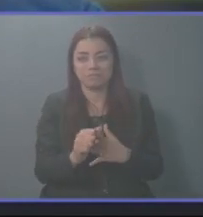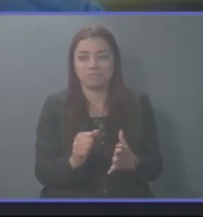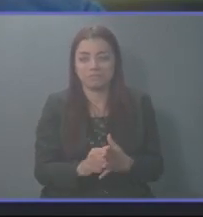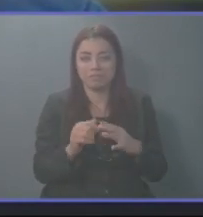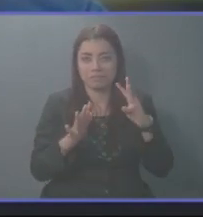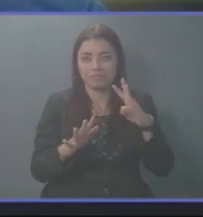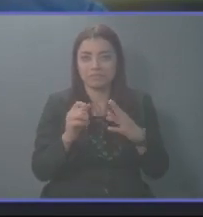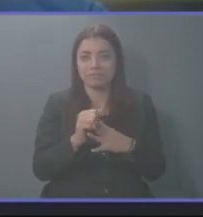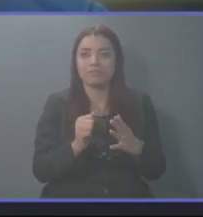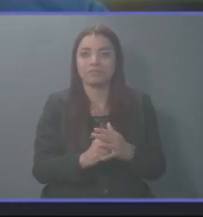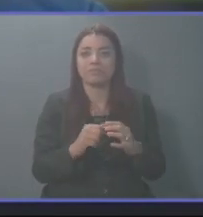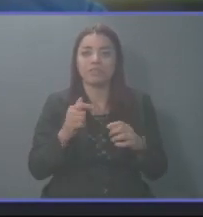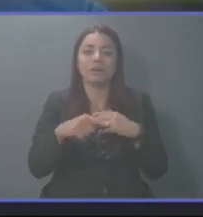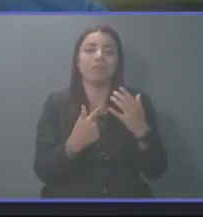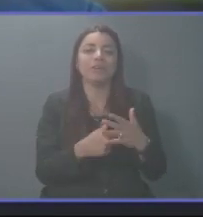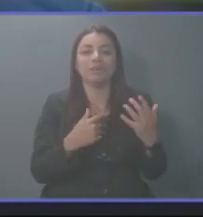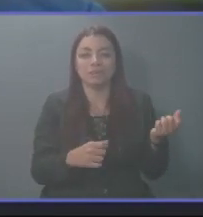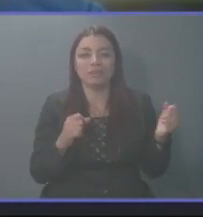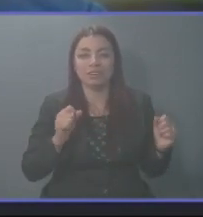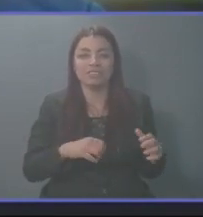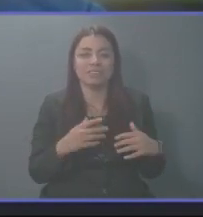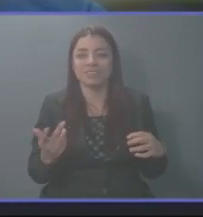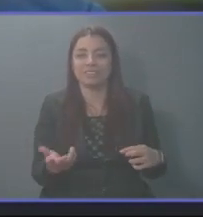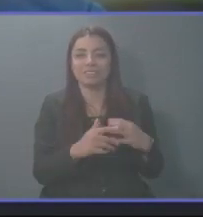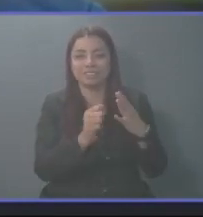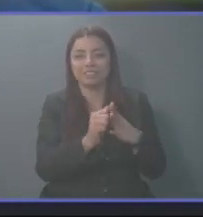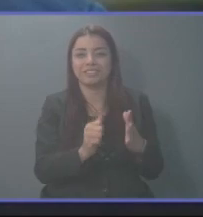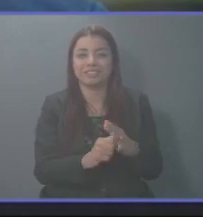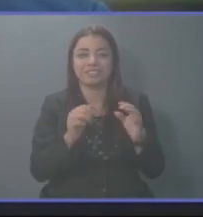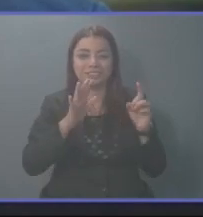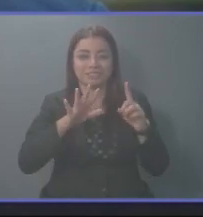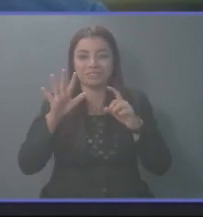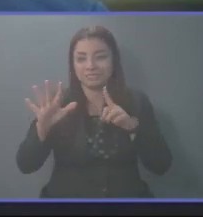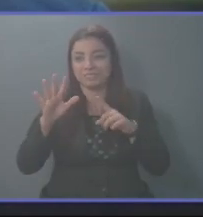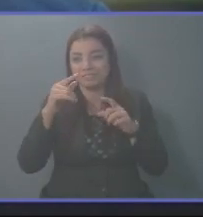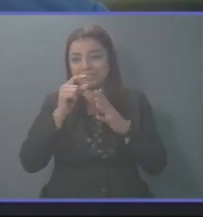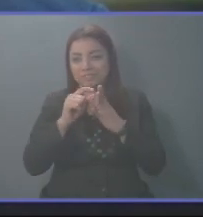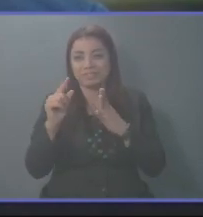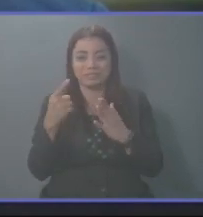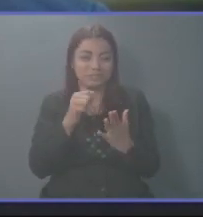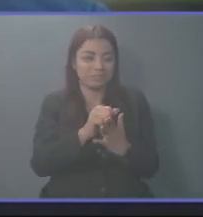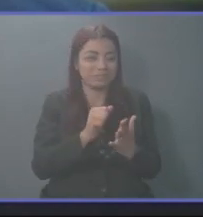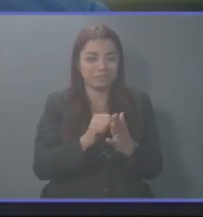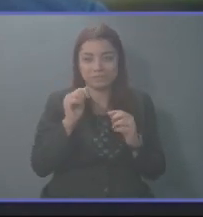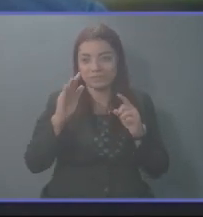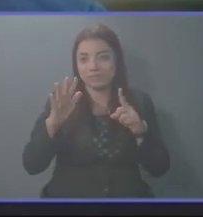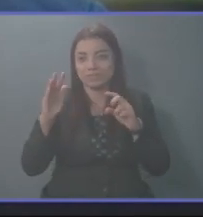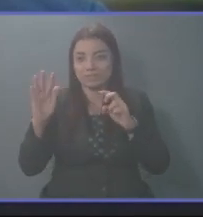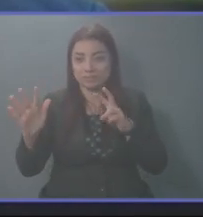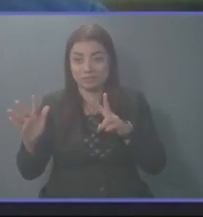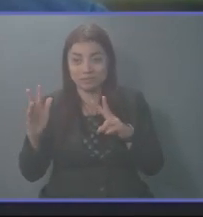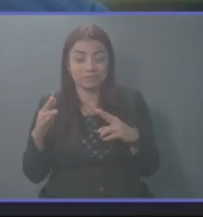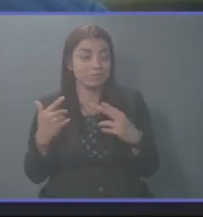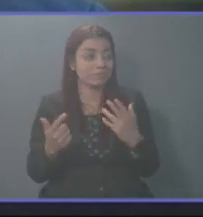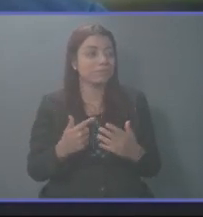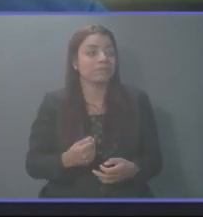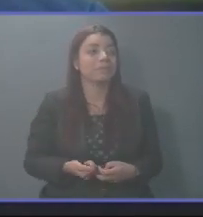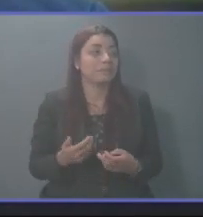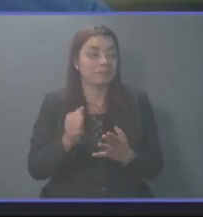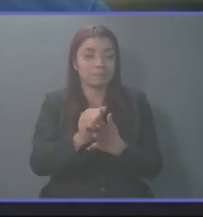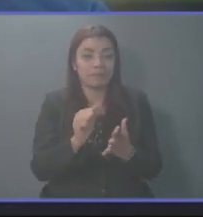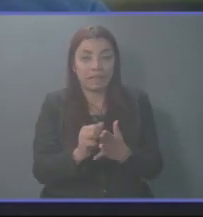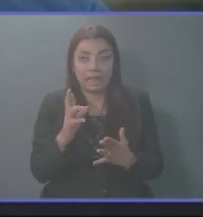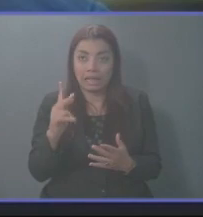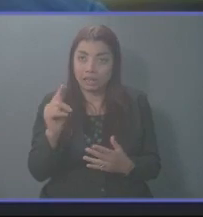artículos 8, literal F, 66, inciso 1 y 67. En consecuencia, quedando cada uno de los